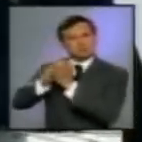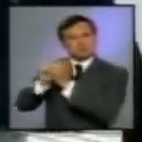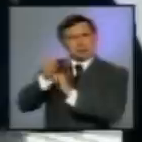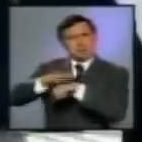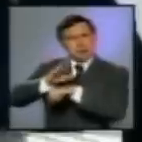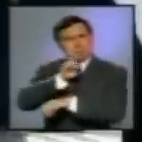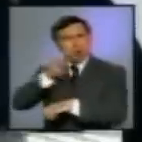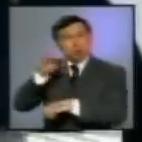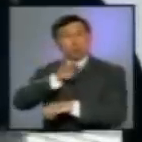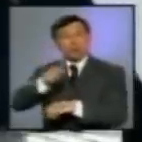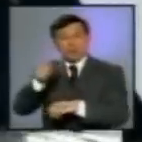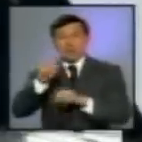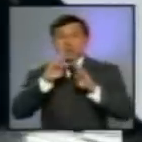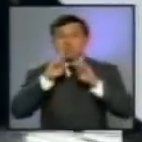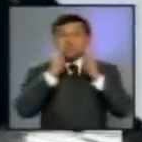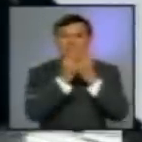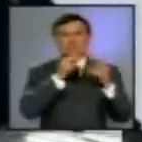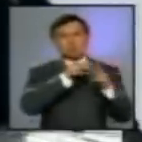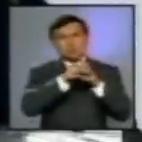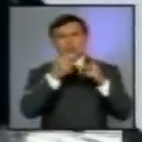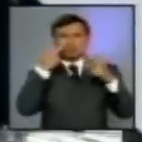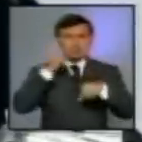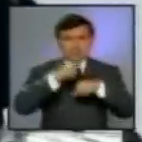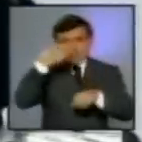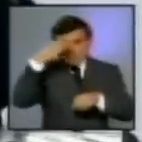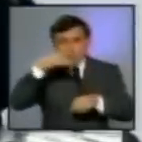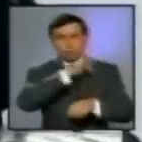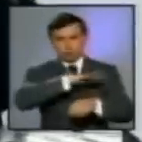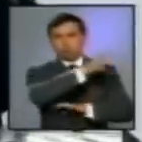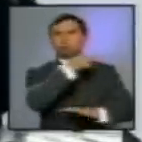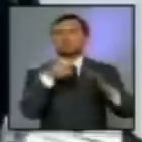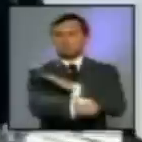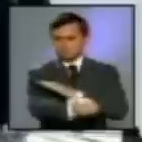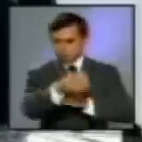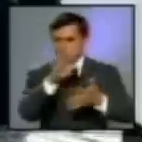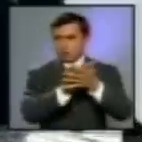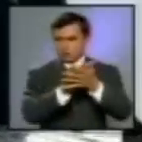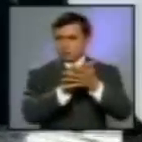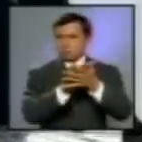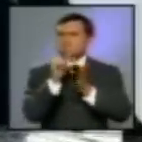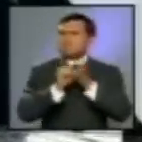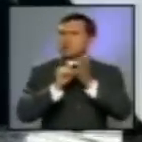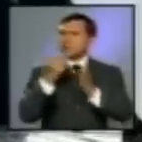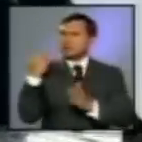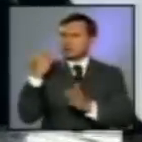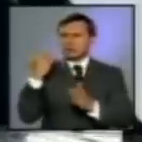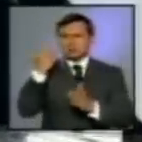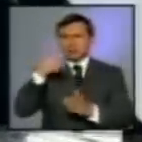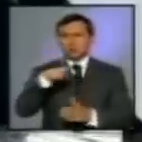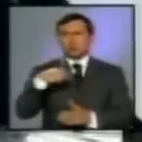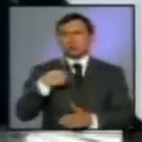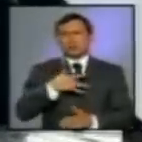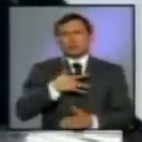a la cárcel. Hace algunos meses, la sociedad mexicana se conmovió. Desapareció una niña